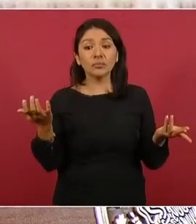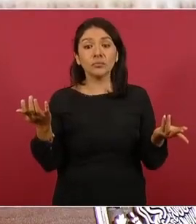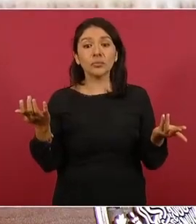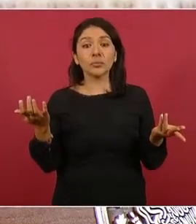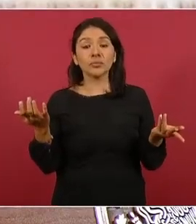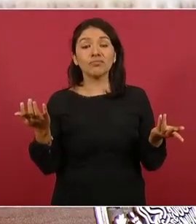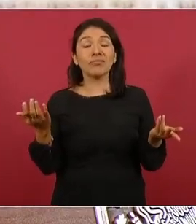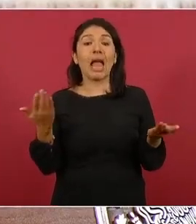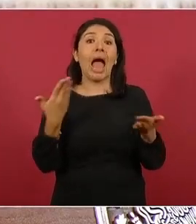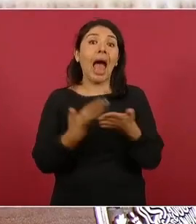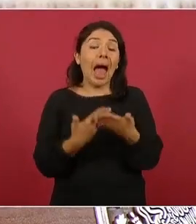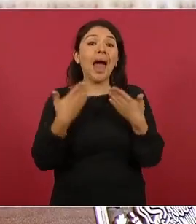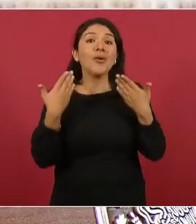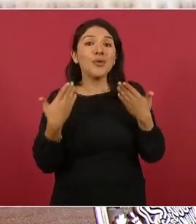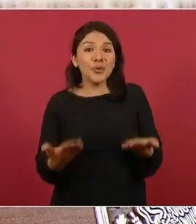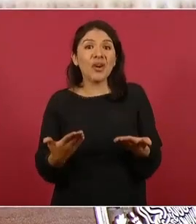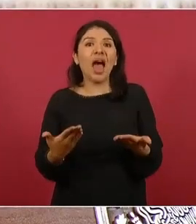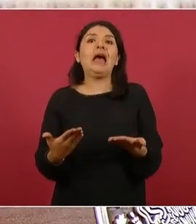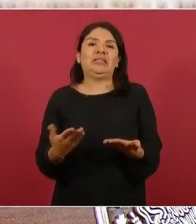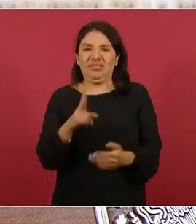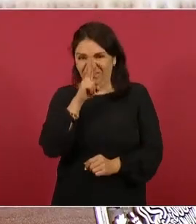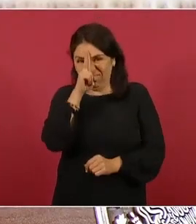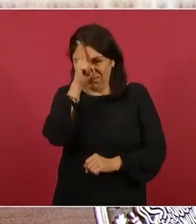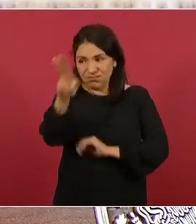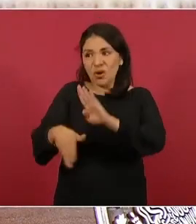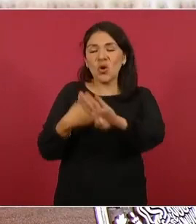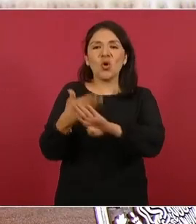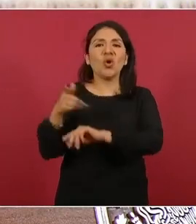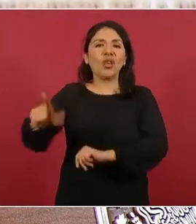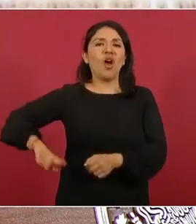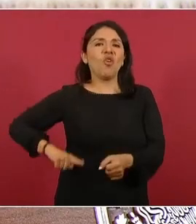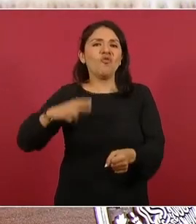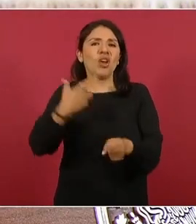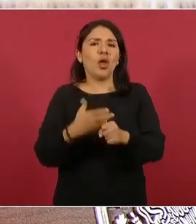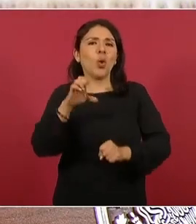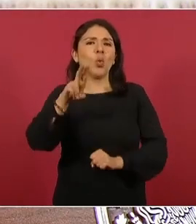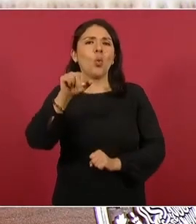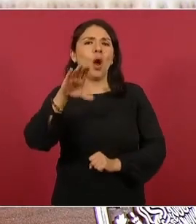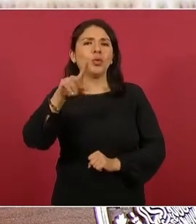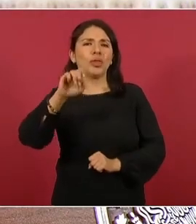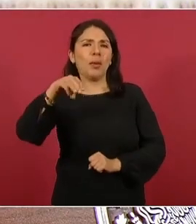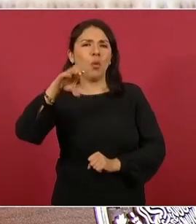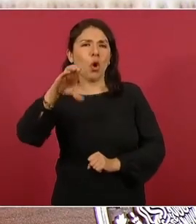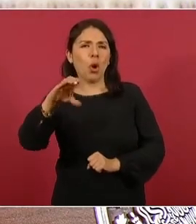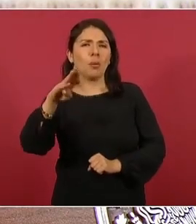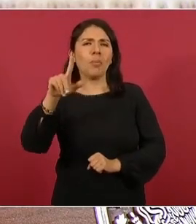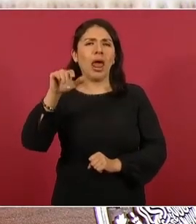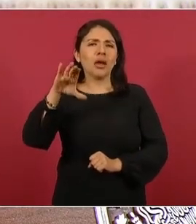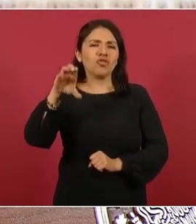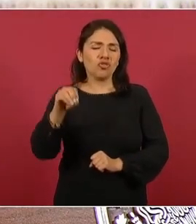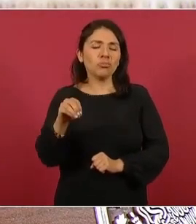la traen en contra de Cuauhtémoc Blanco.